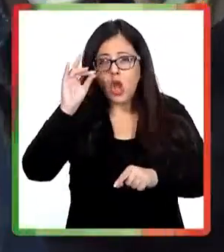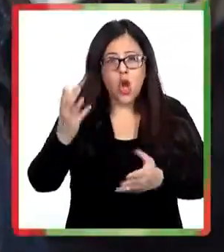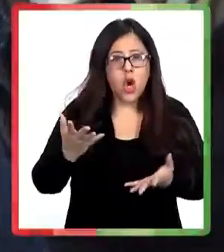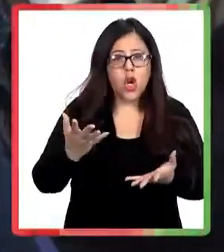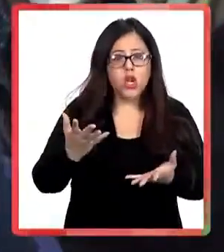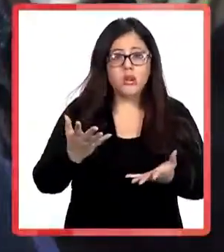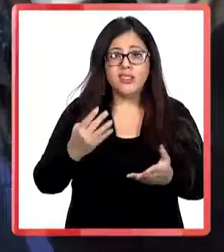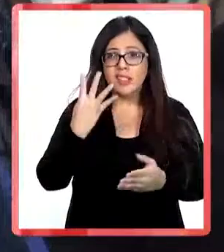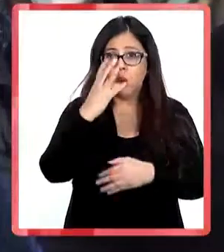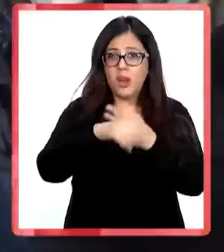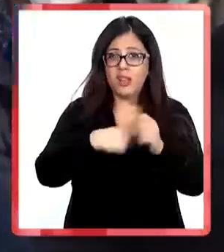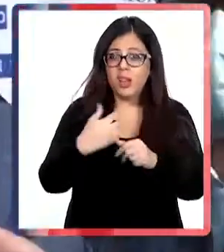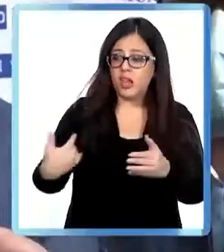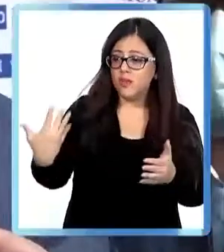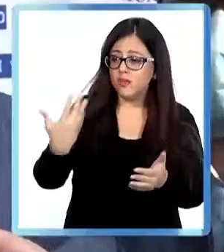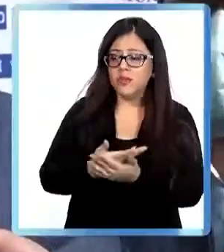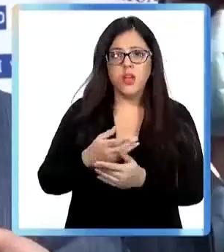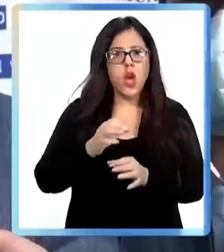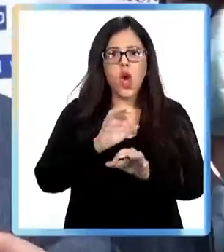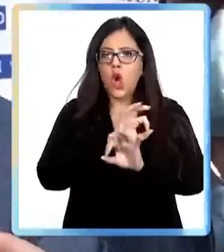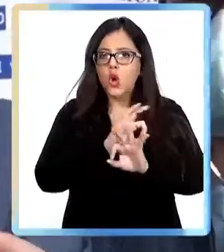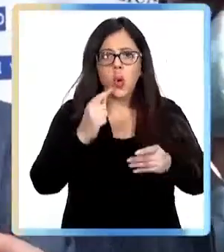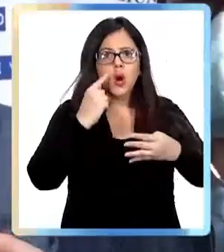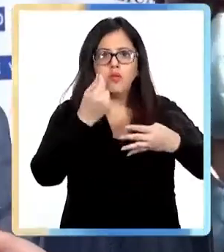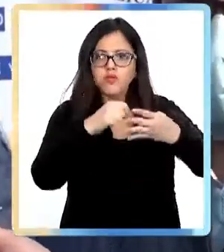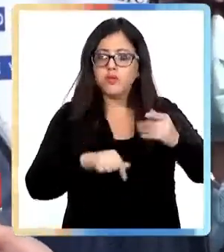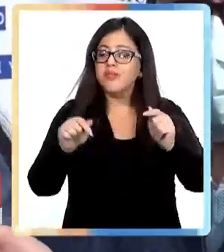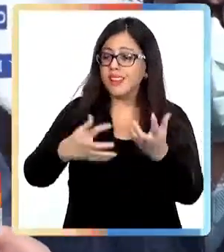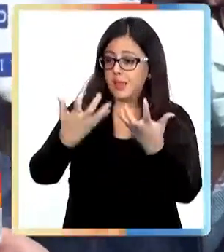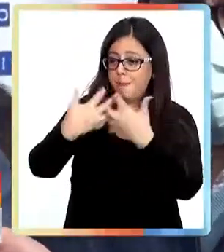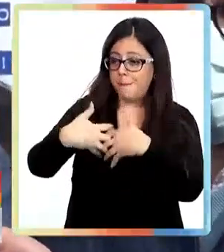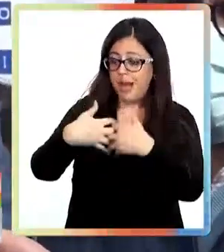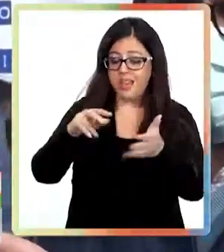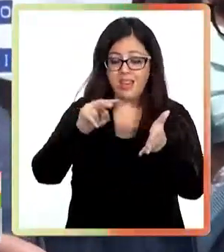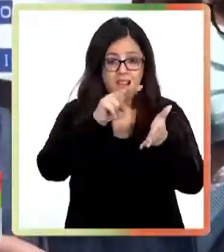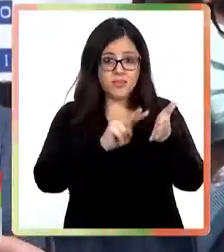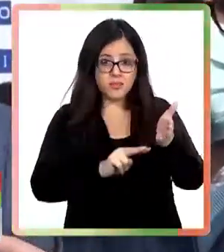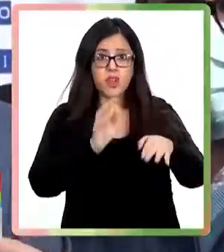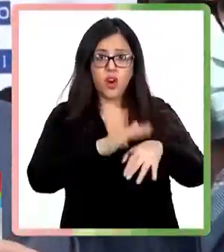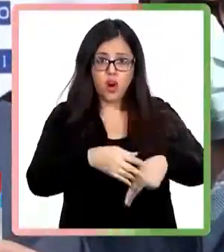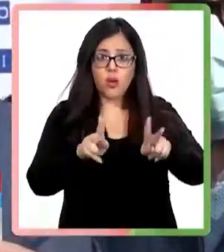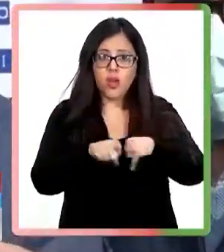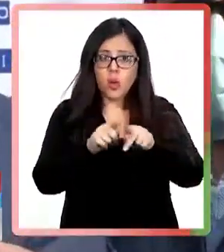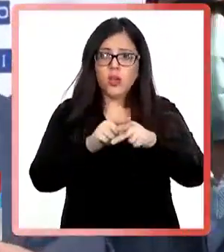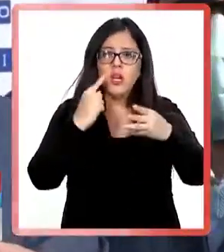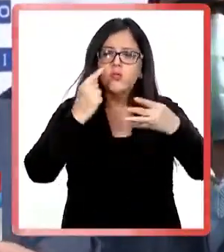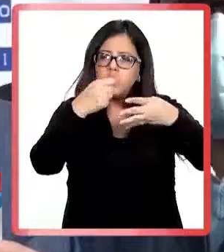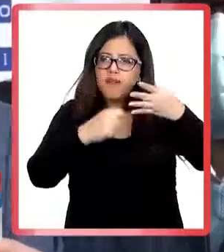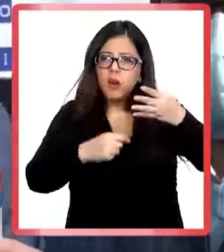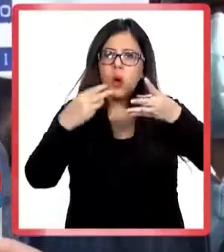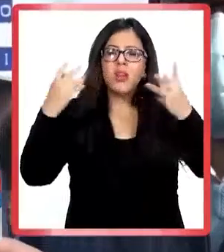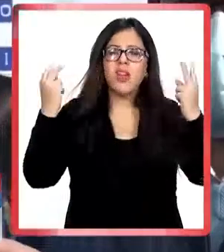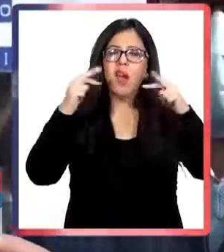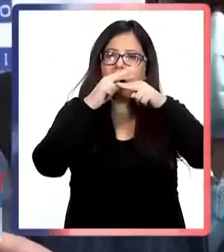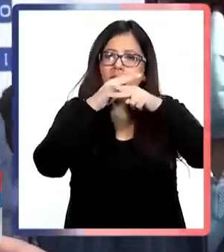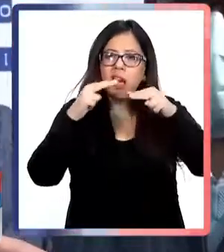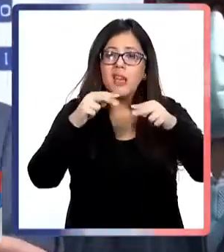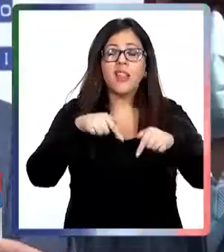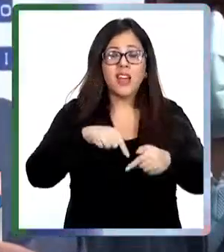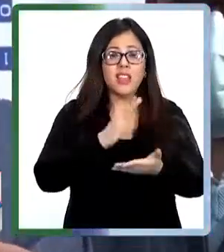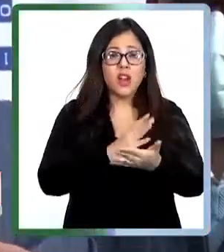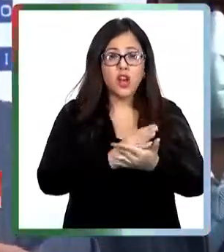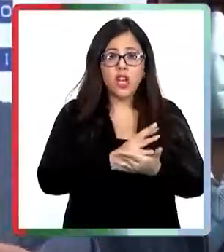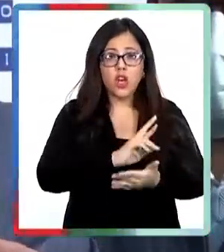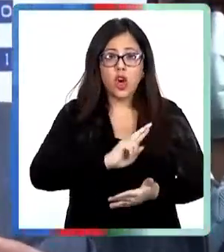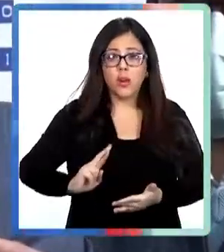años nunca se ha medido el aire. Este monitor que nos va a permitir medir la calidad del aire de no solo la Escuela República del Perú, sino que de